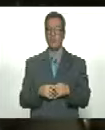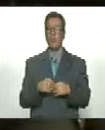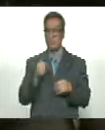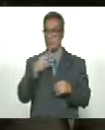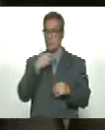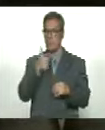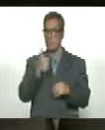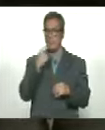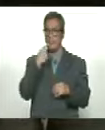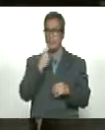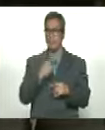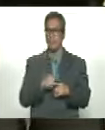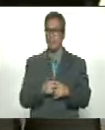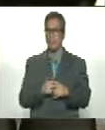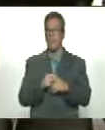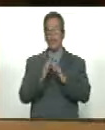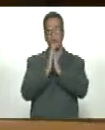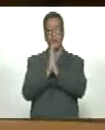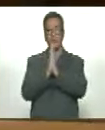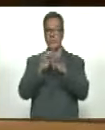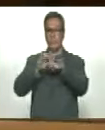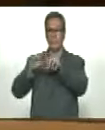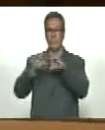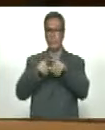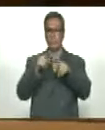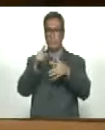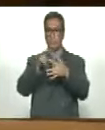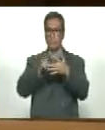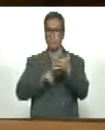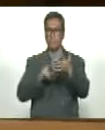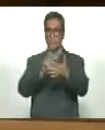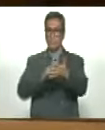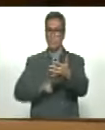Muy bien. Por favor, ciudadana secretaria, sírvase a dar la